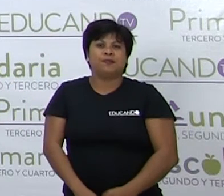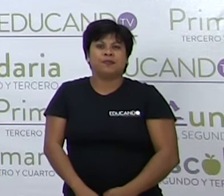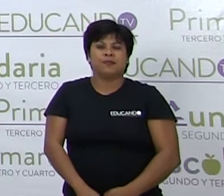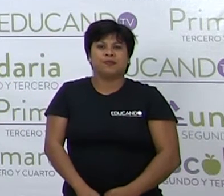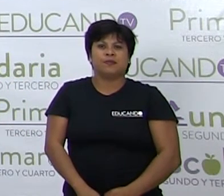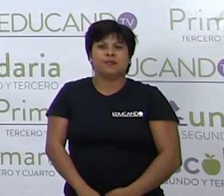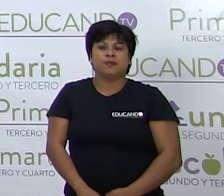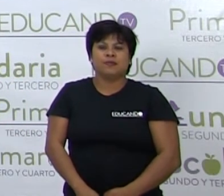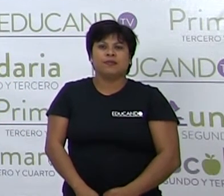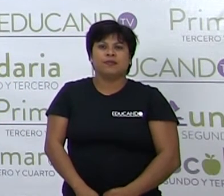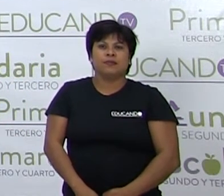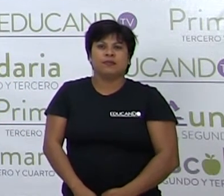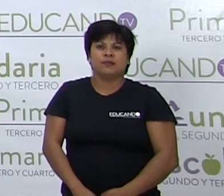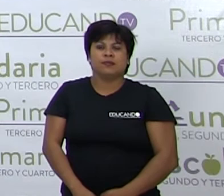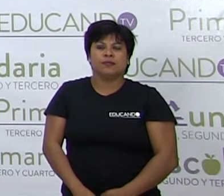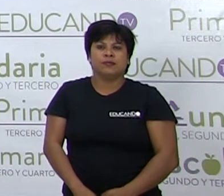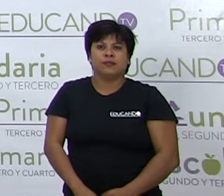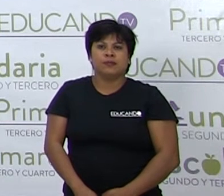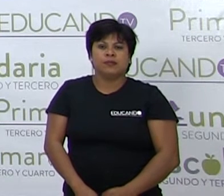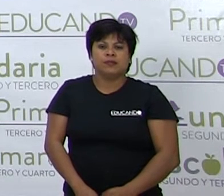de esta manera